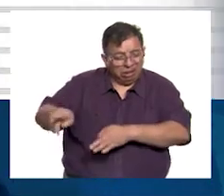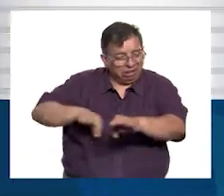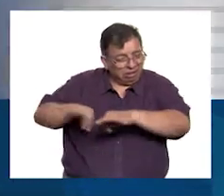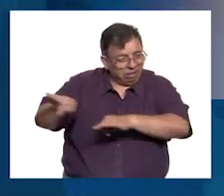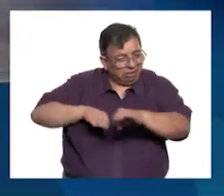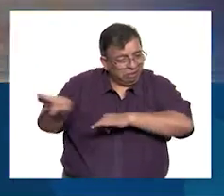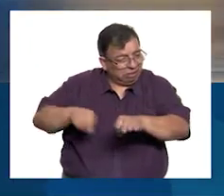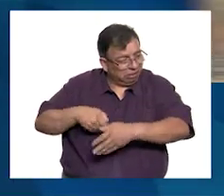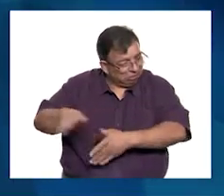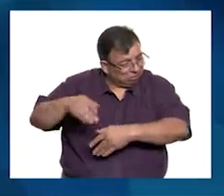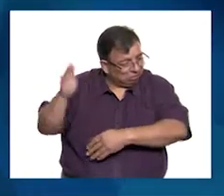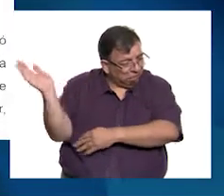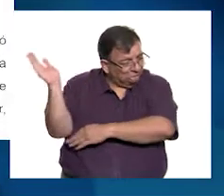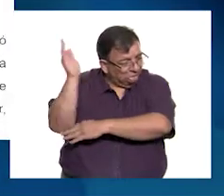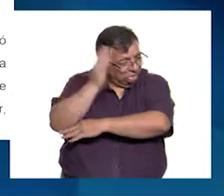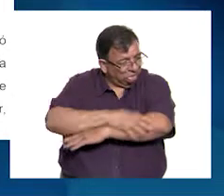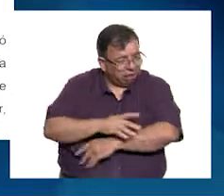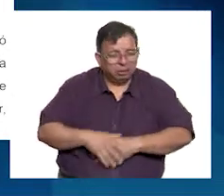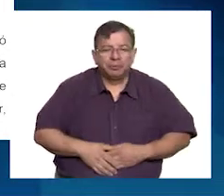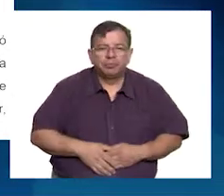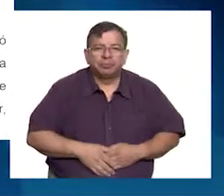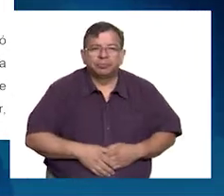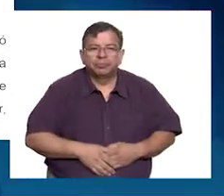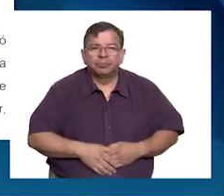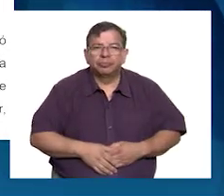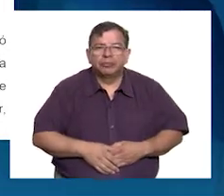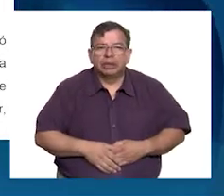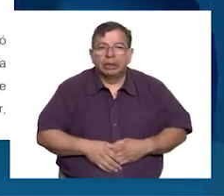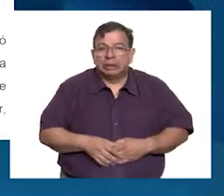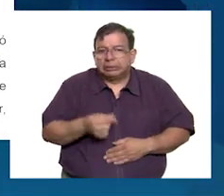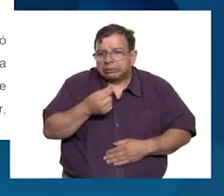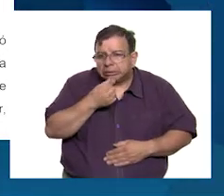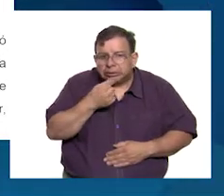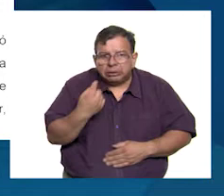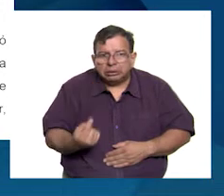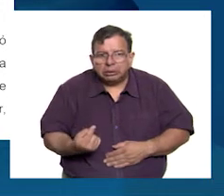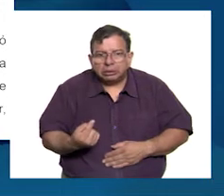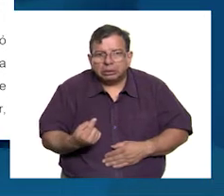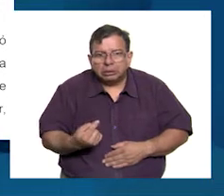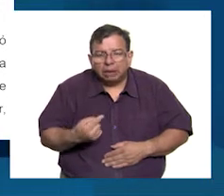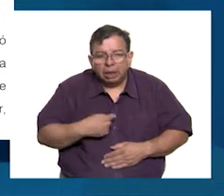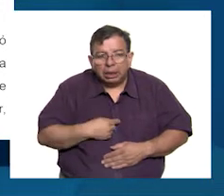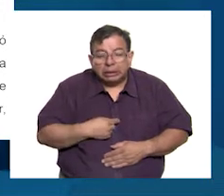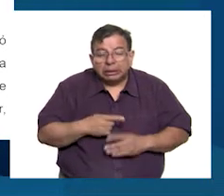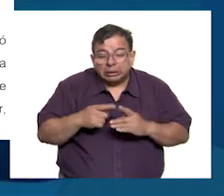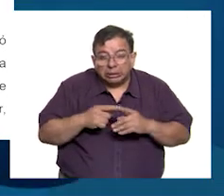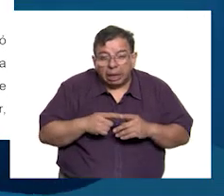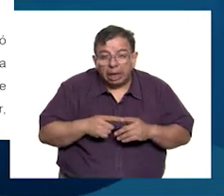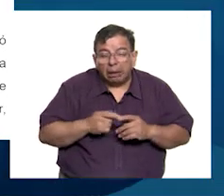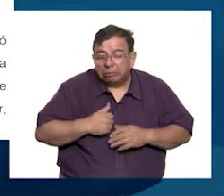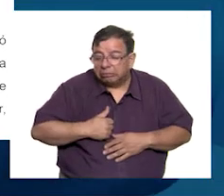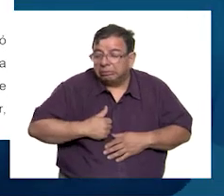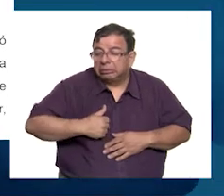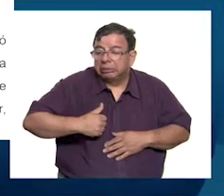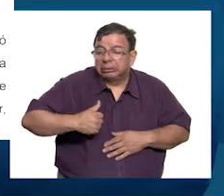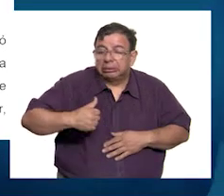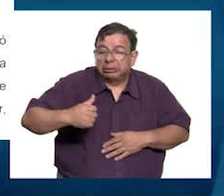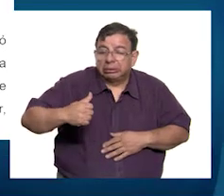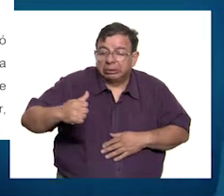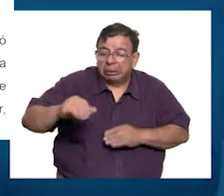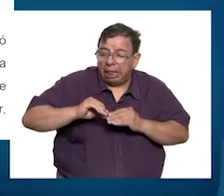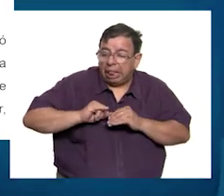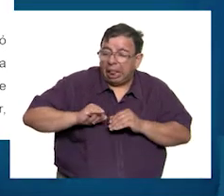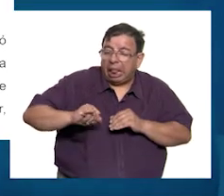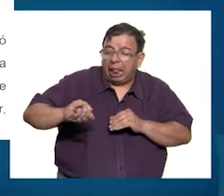cesar. Entre otras cosas, la pobre niña tenía que ir 2 veces al día a sacar agua a más de media legua